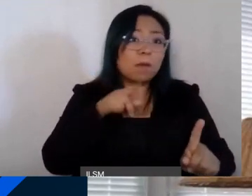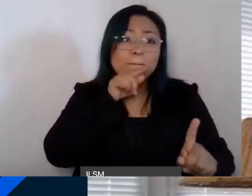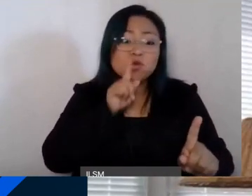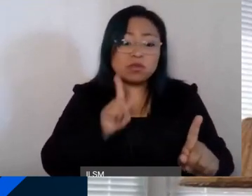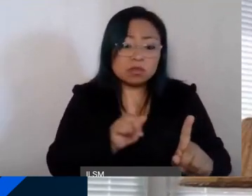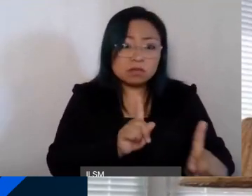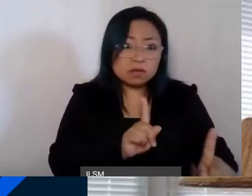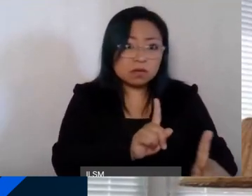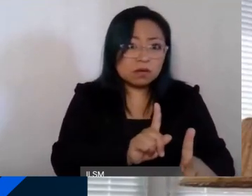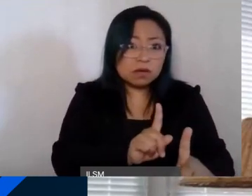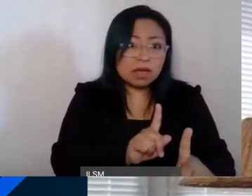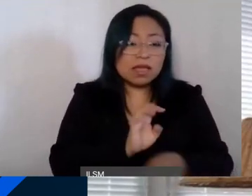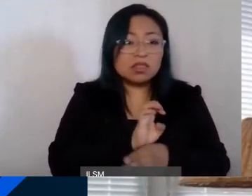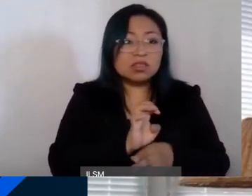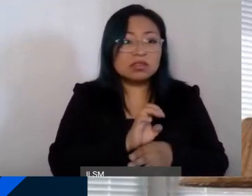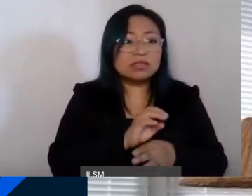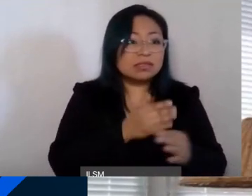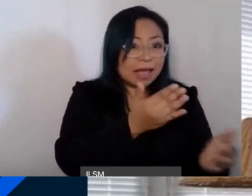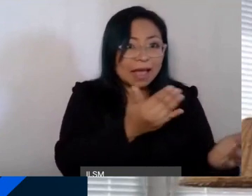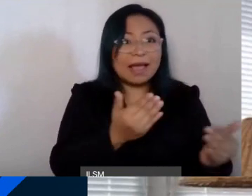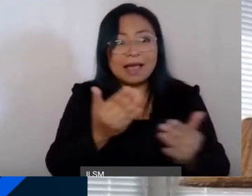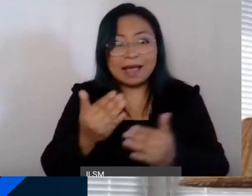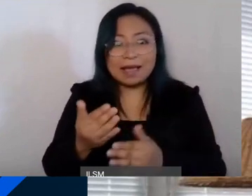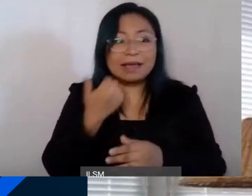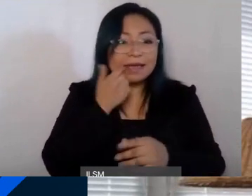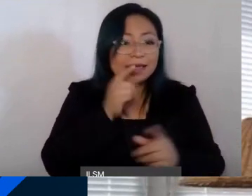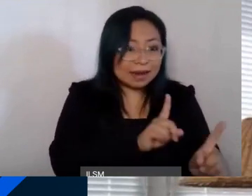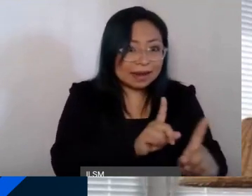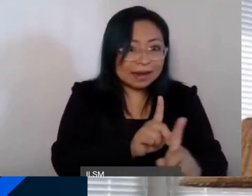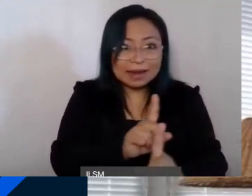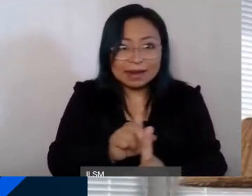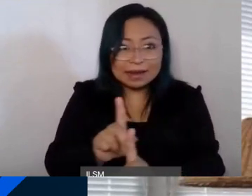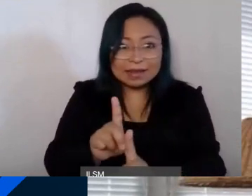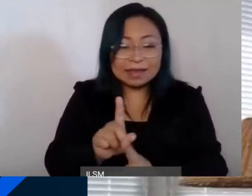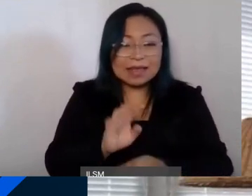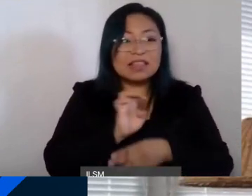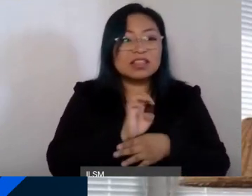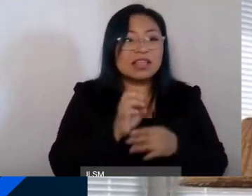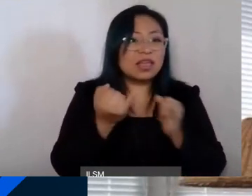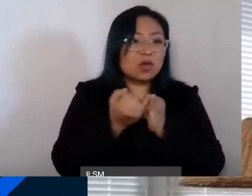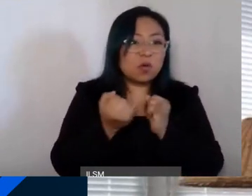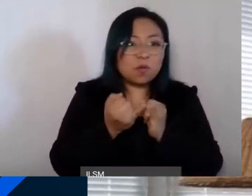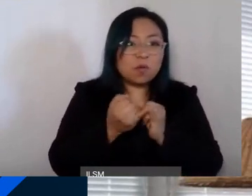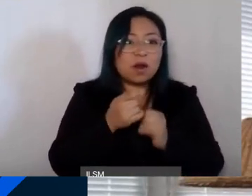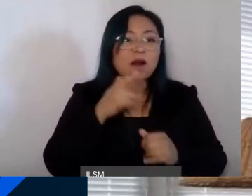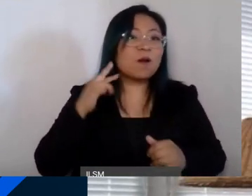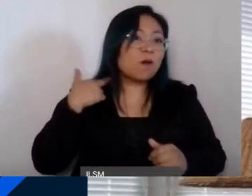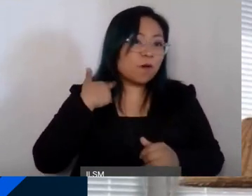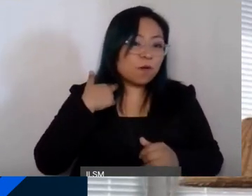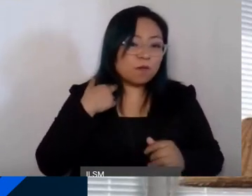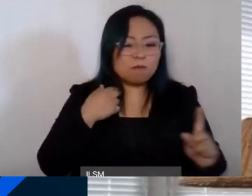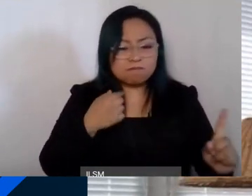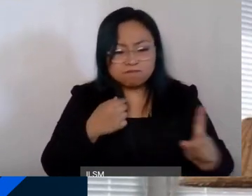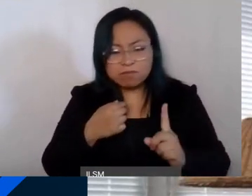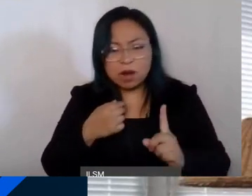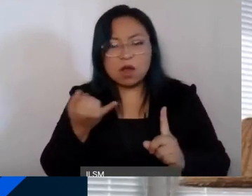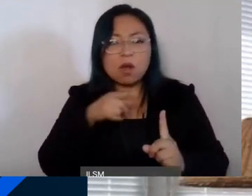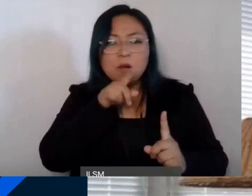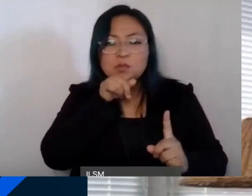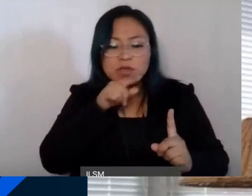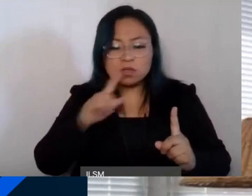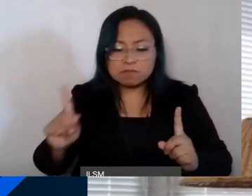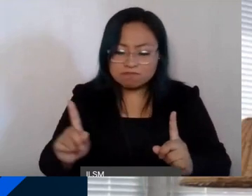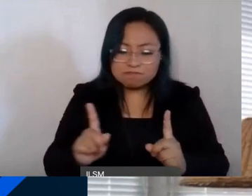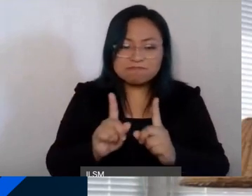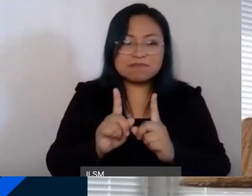atrae al robot y el robot va al cristal donde está pegado el pollito quiten